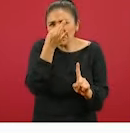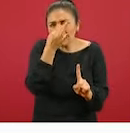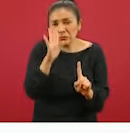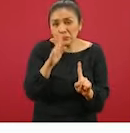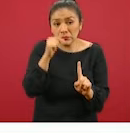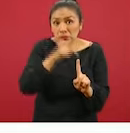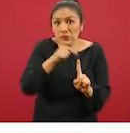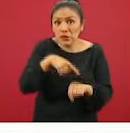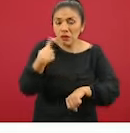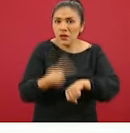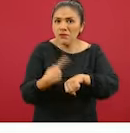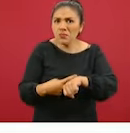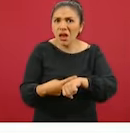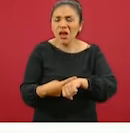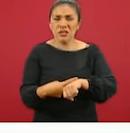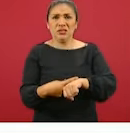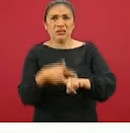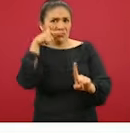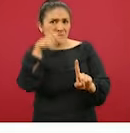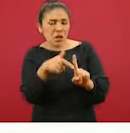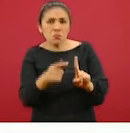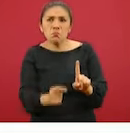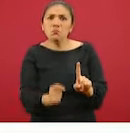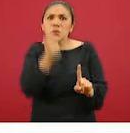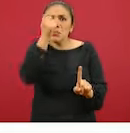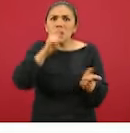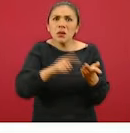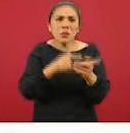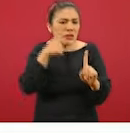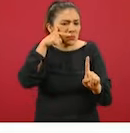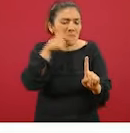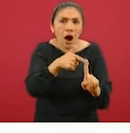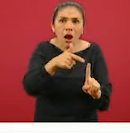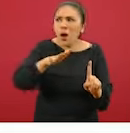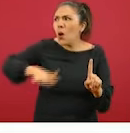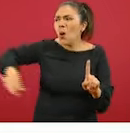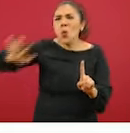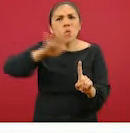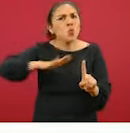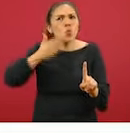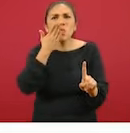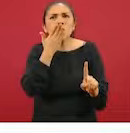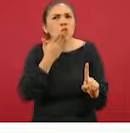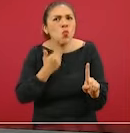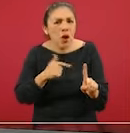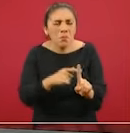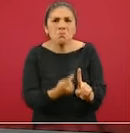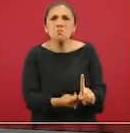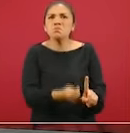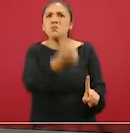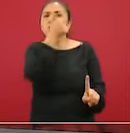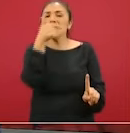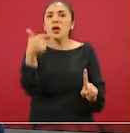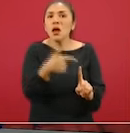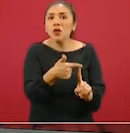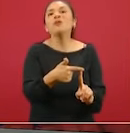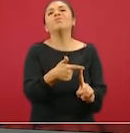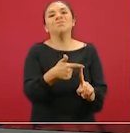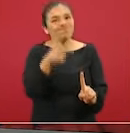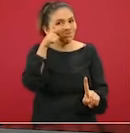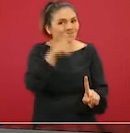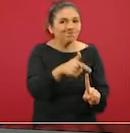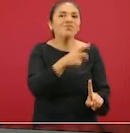enfermedad de esta persona sea la primera vez que se identifica en la región, en el área, en este caso en el territorio